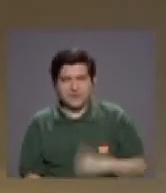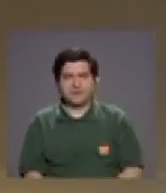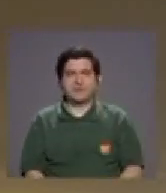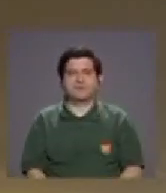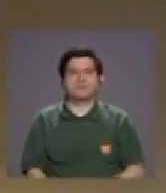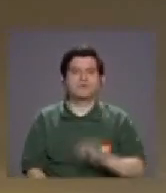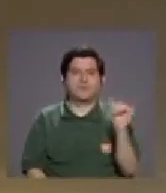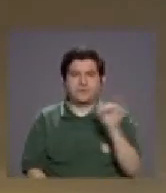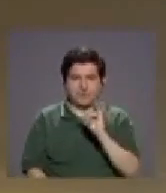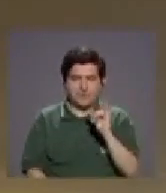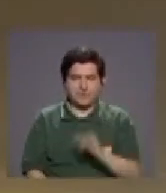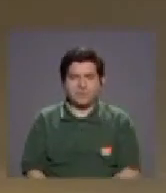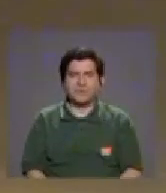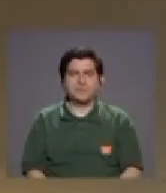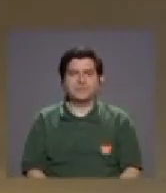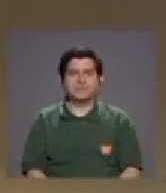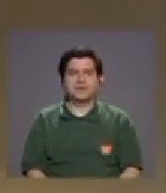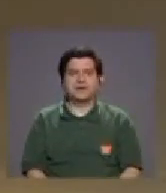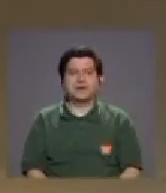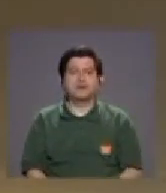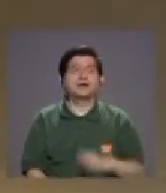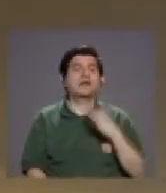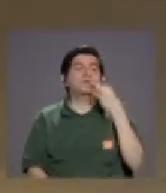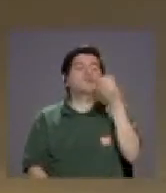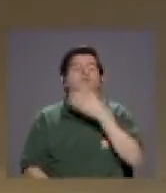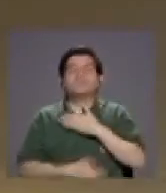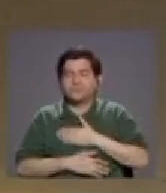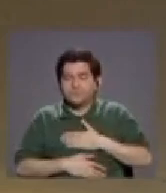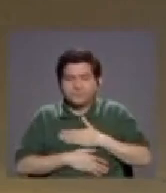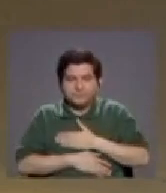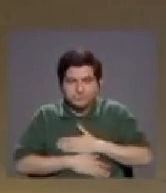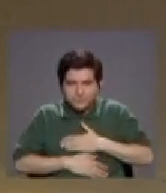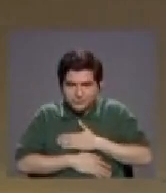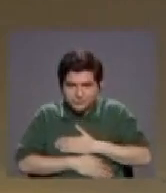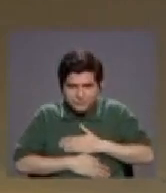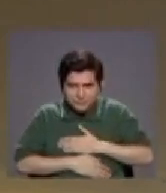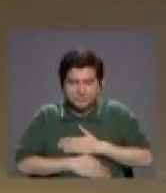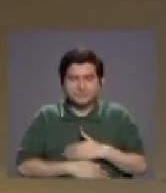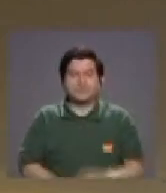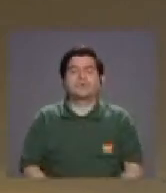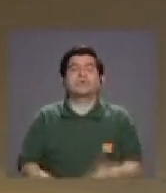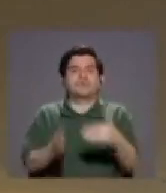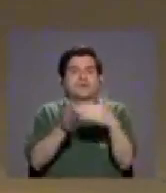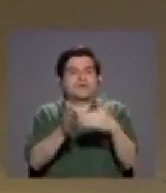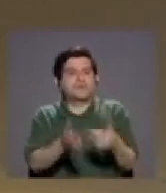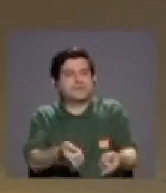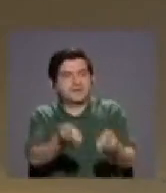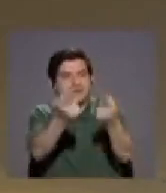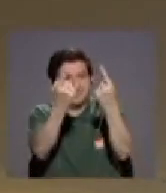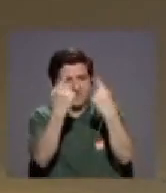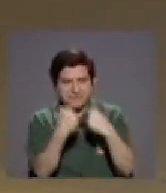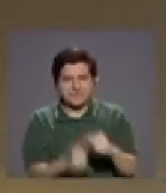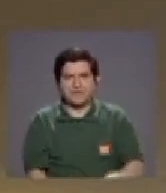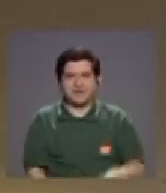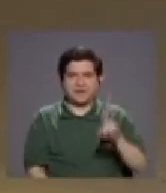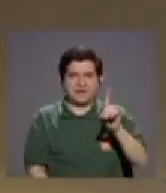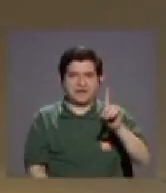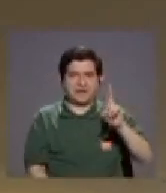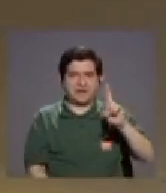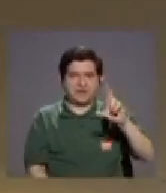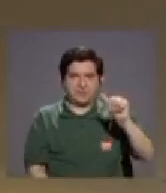ustedes, el futuro disfrute de contar otra vez aquí con la